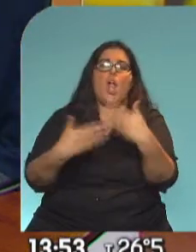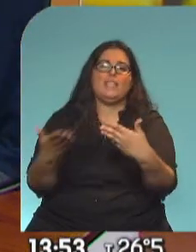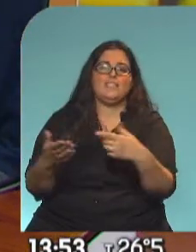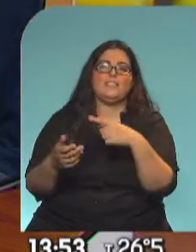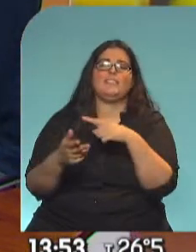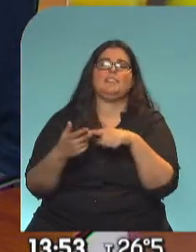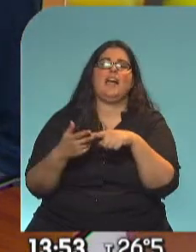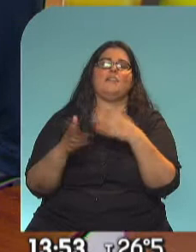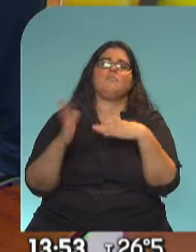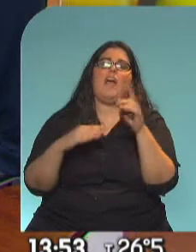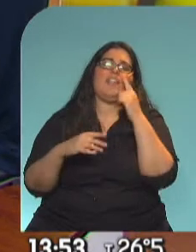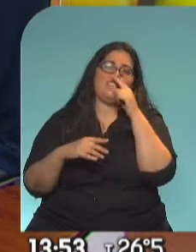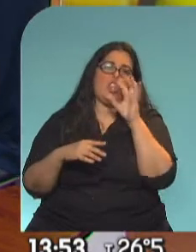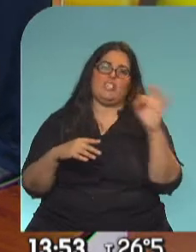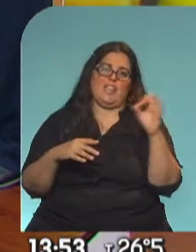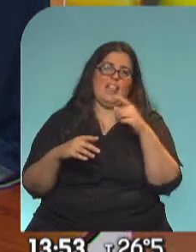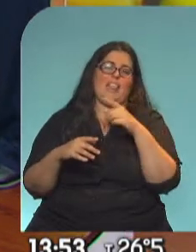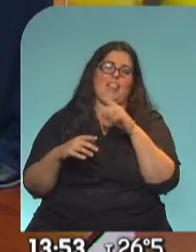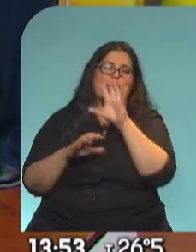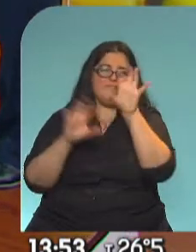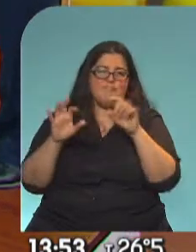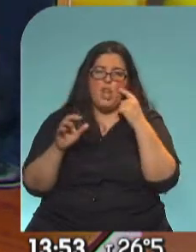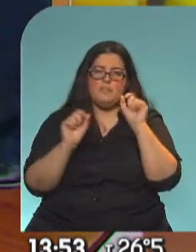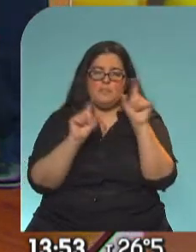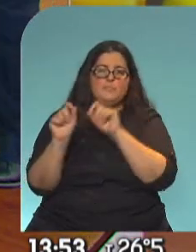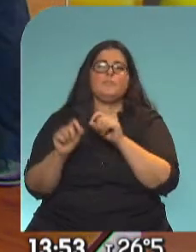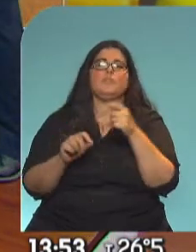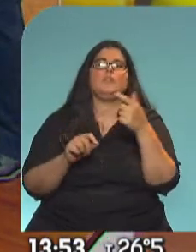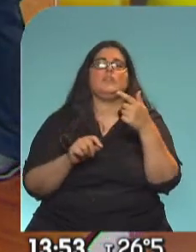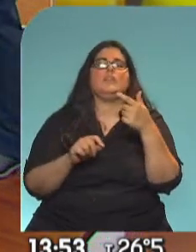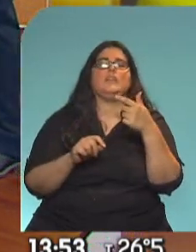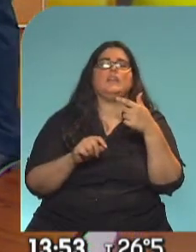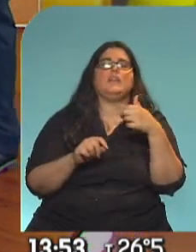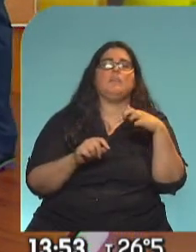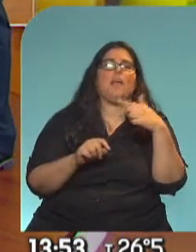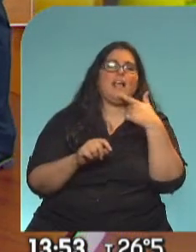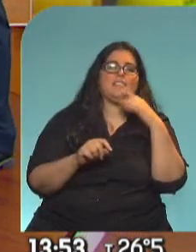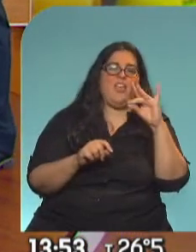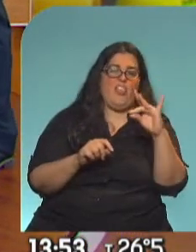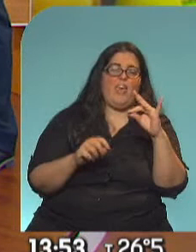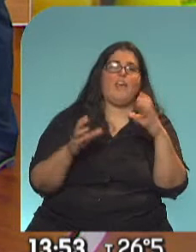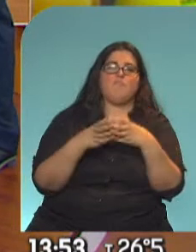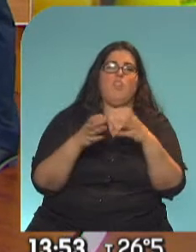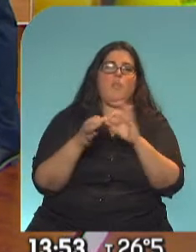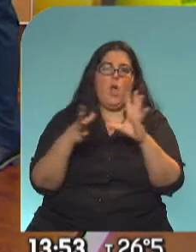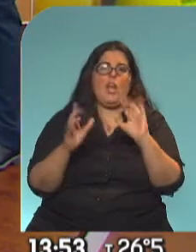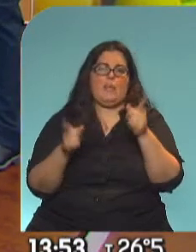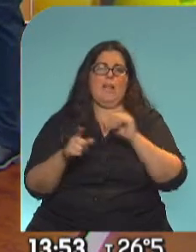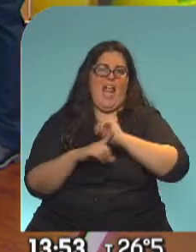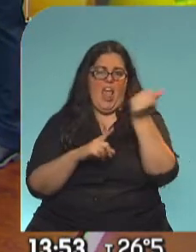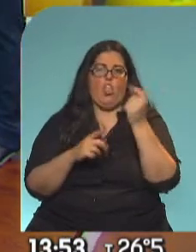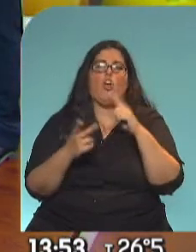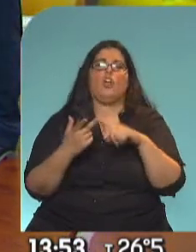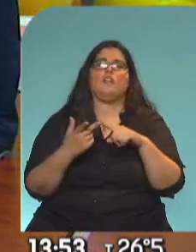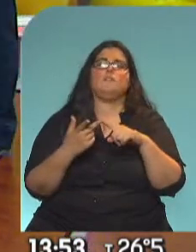170 alcaldías. El PSD, el Partido Social Demócrata, también es uno de los ganadores, y acá empiezan los